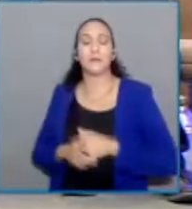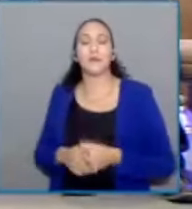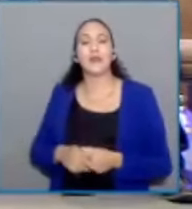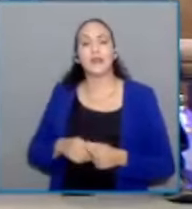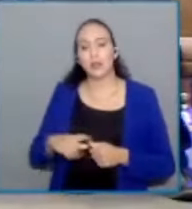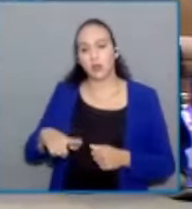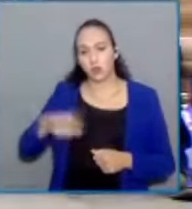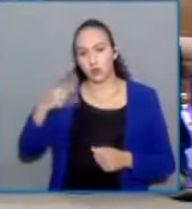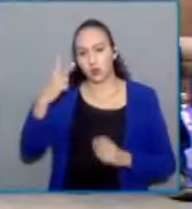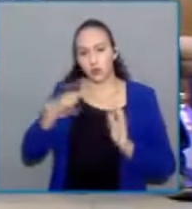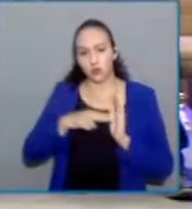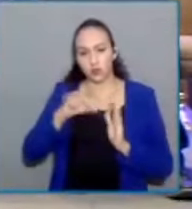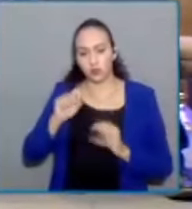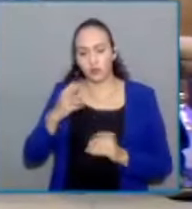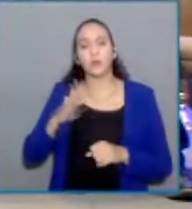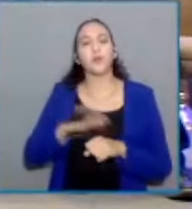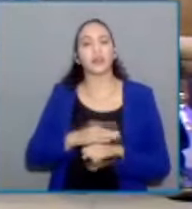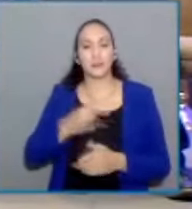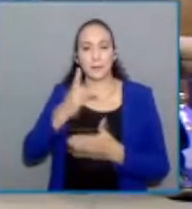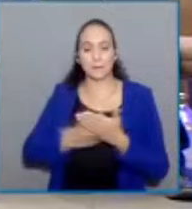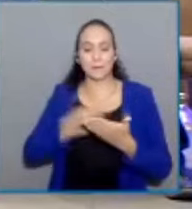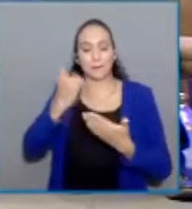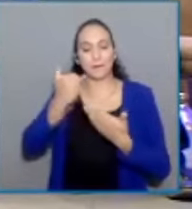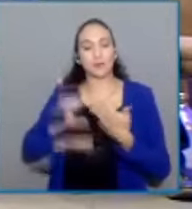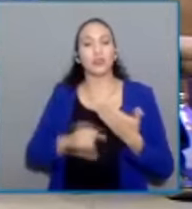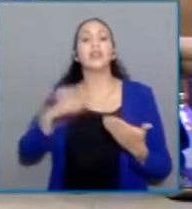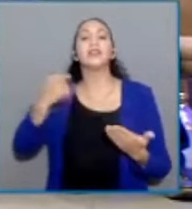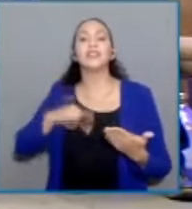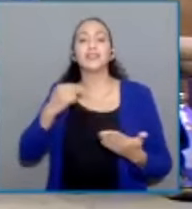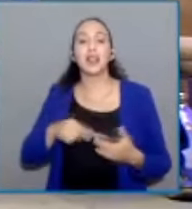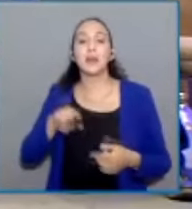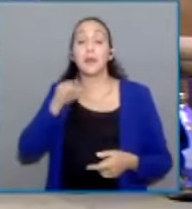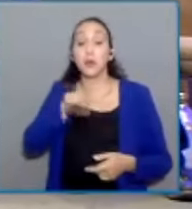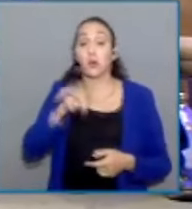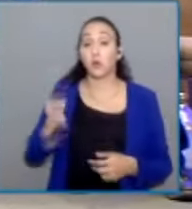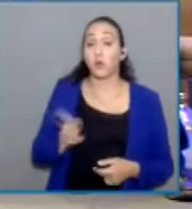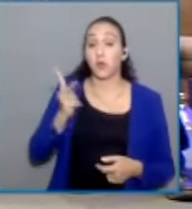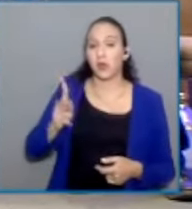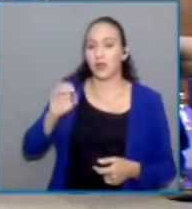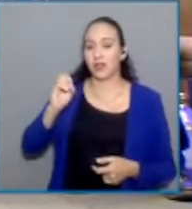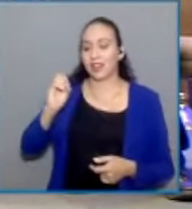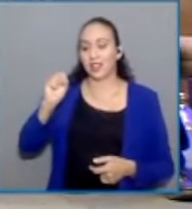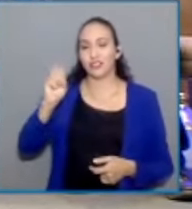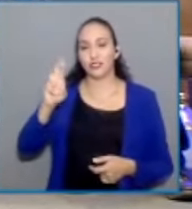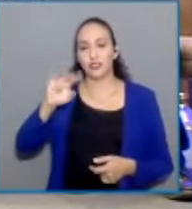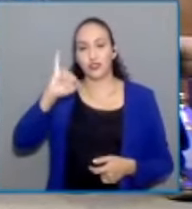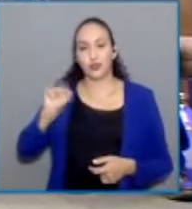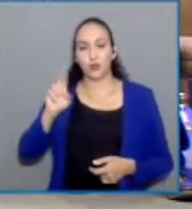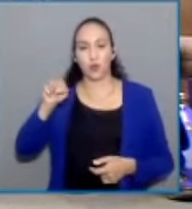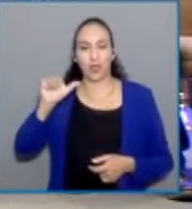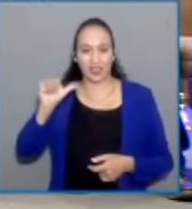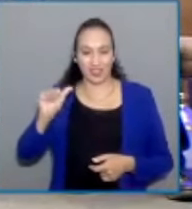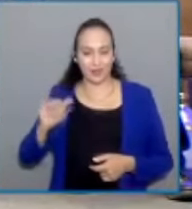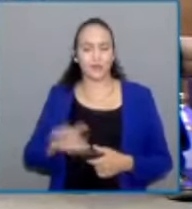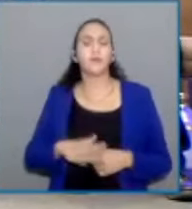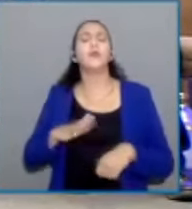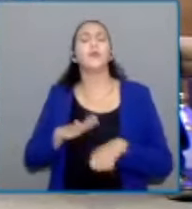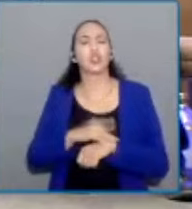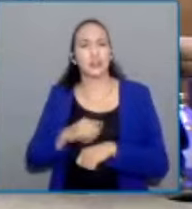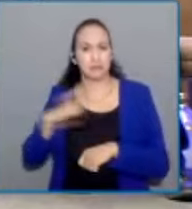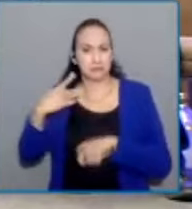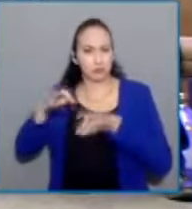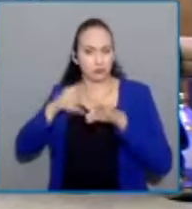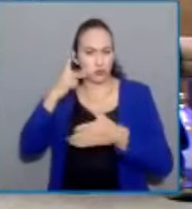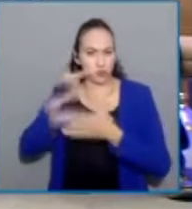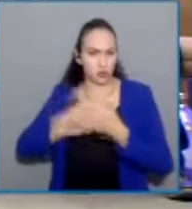proyecto Pregúntale a sorjuana difusión de versiones públicas por su impacto en la mejora de los servicios